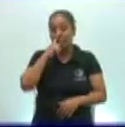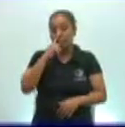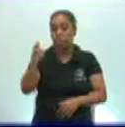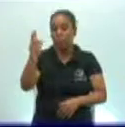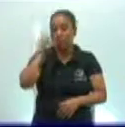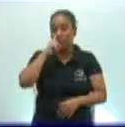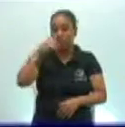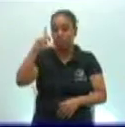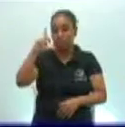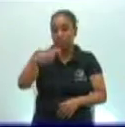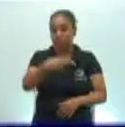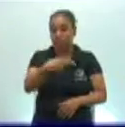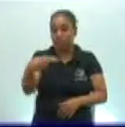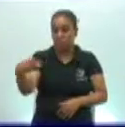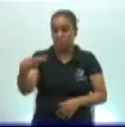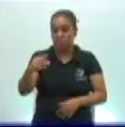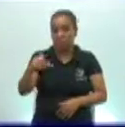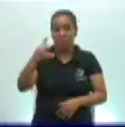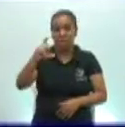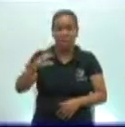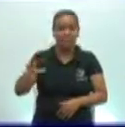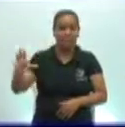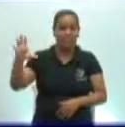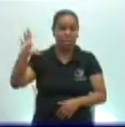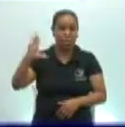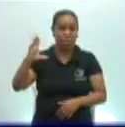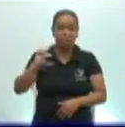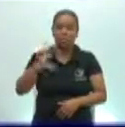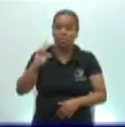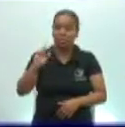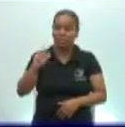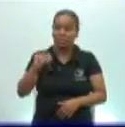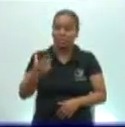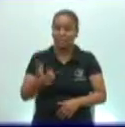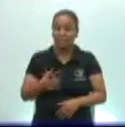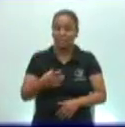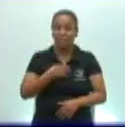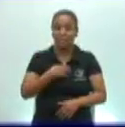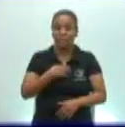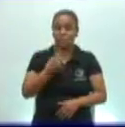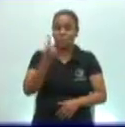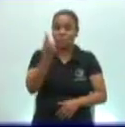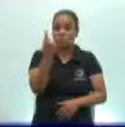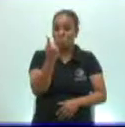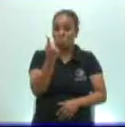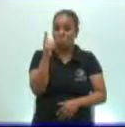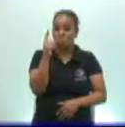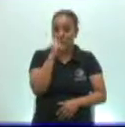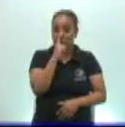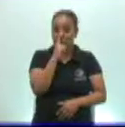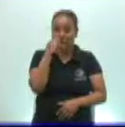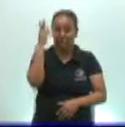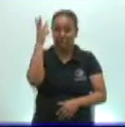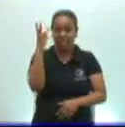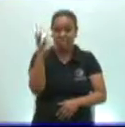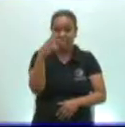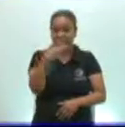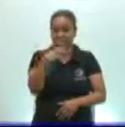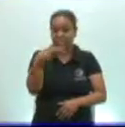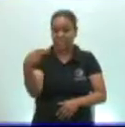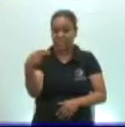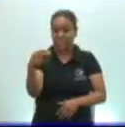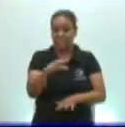H mayúscula y nos están diciendo que tenemos un átomo de nitrógeno, que ya representando el símbolo químico